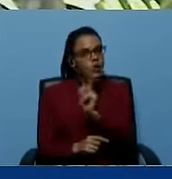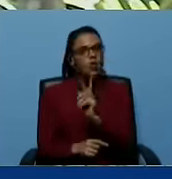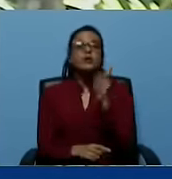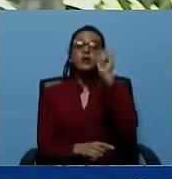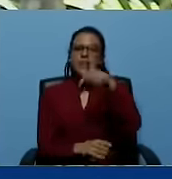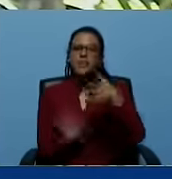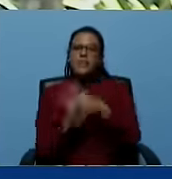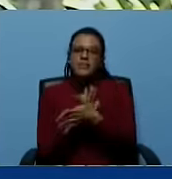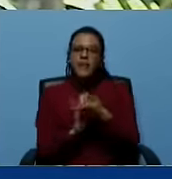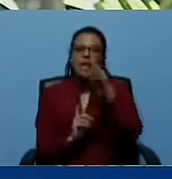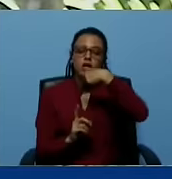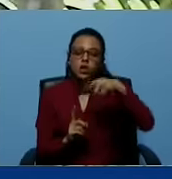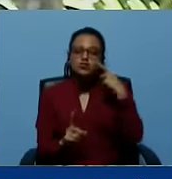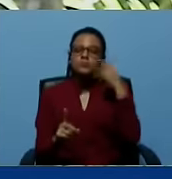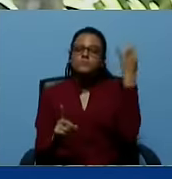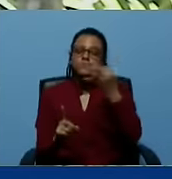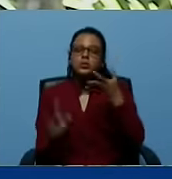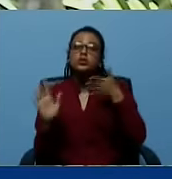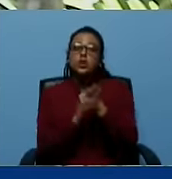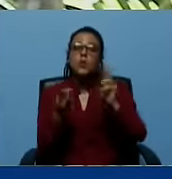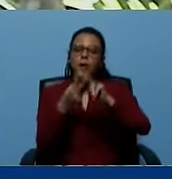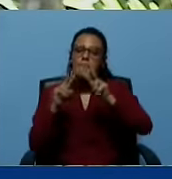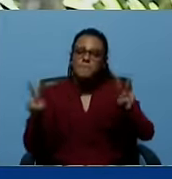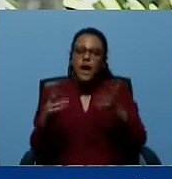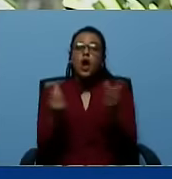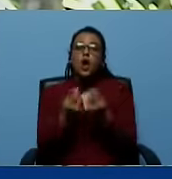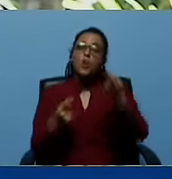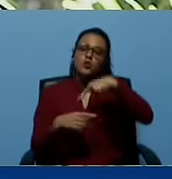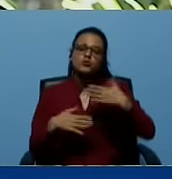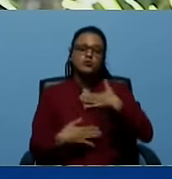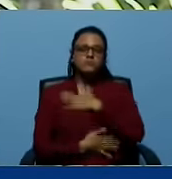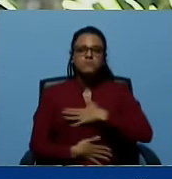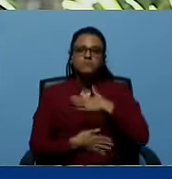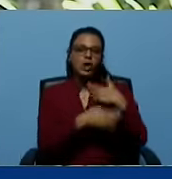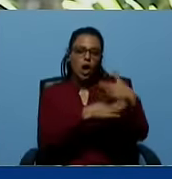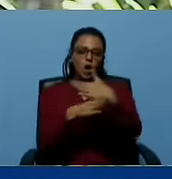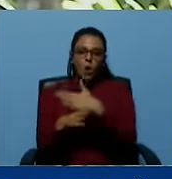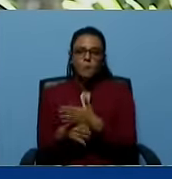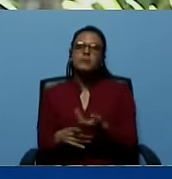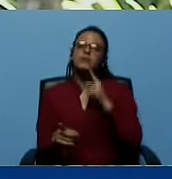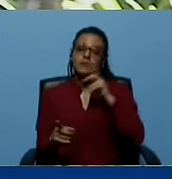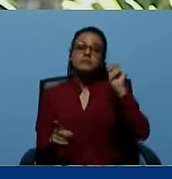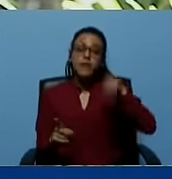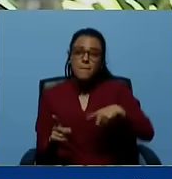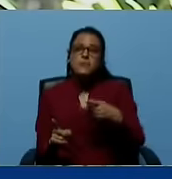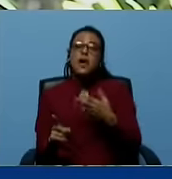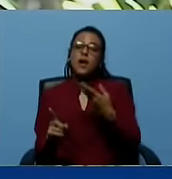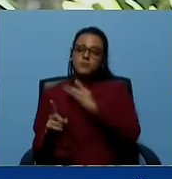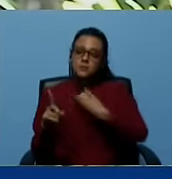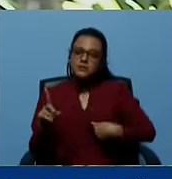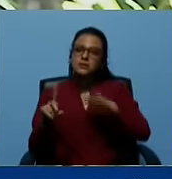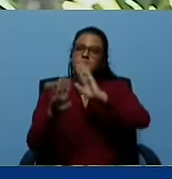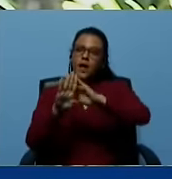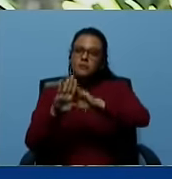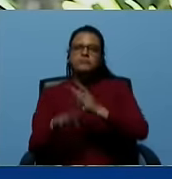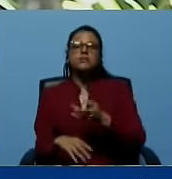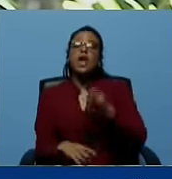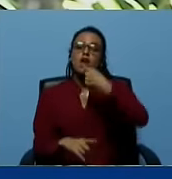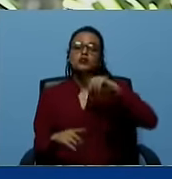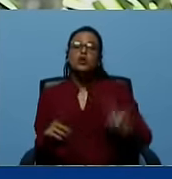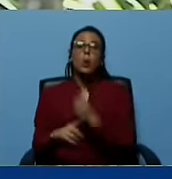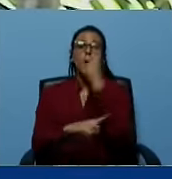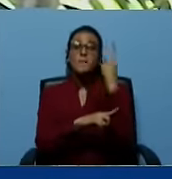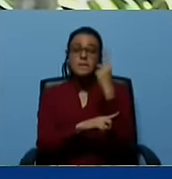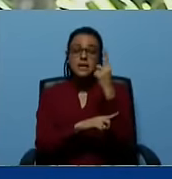vamos a garantizar la paz a través de la recreación. Quiero destacar, presidente, que nosotros somos el primer país del mundo